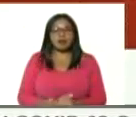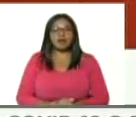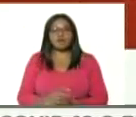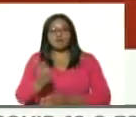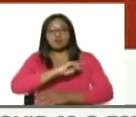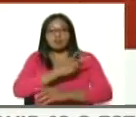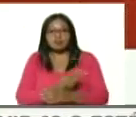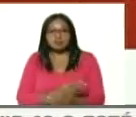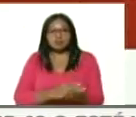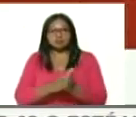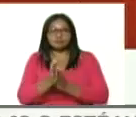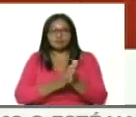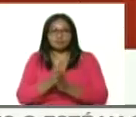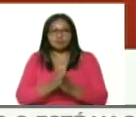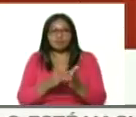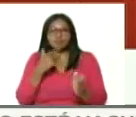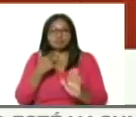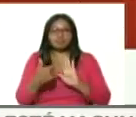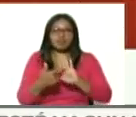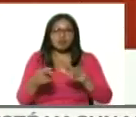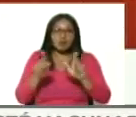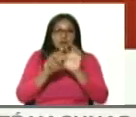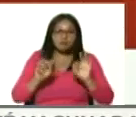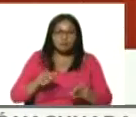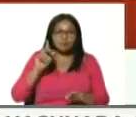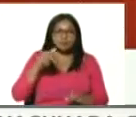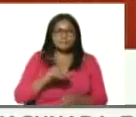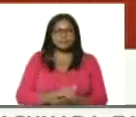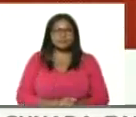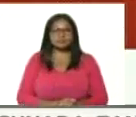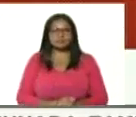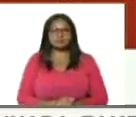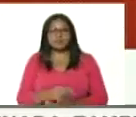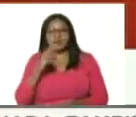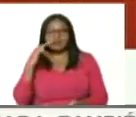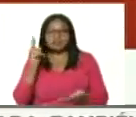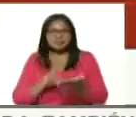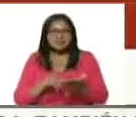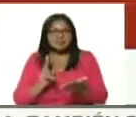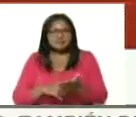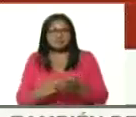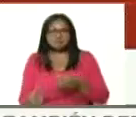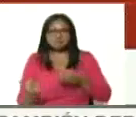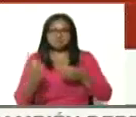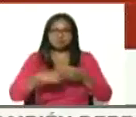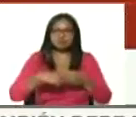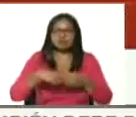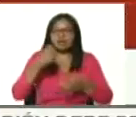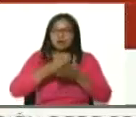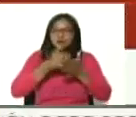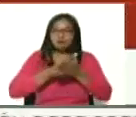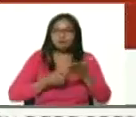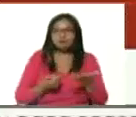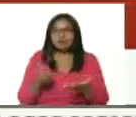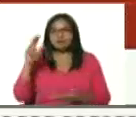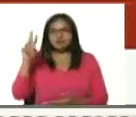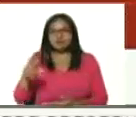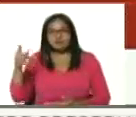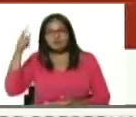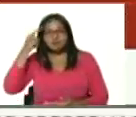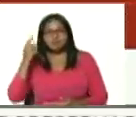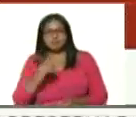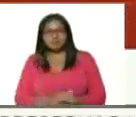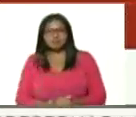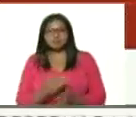fortalecerla, darle ejemplo, anclarla a la realidad, anclarla a la lucha diaria, elevar